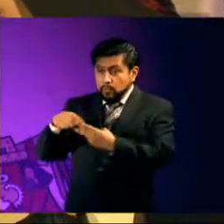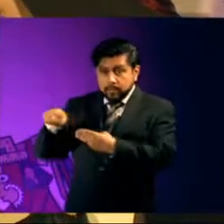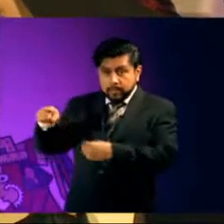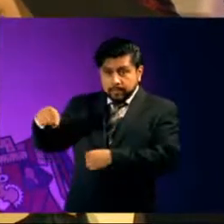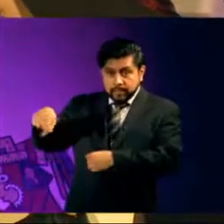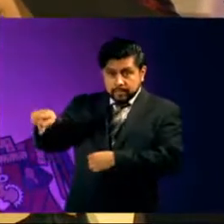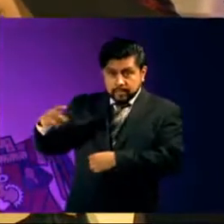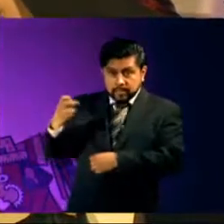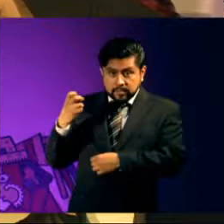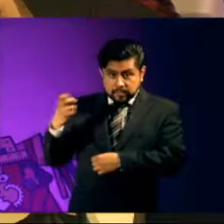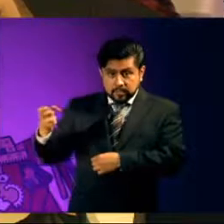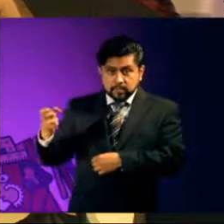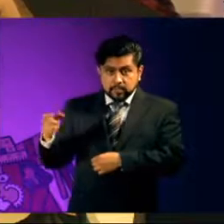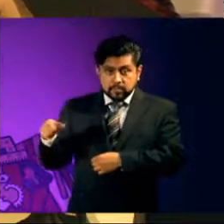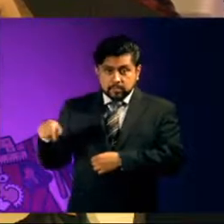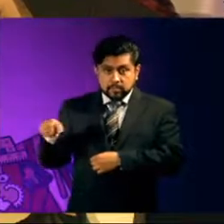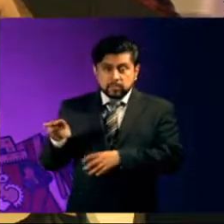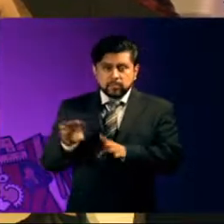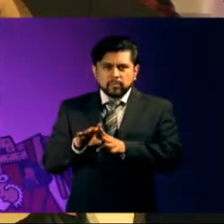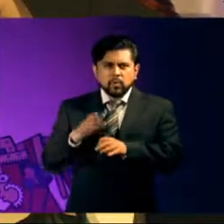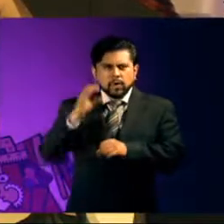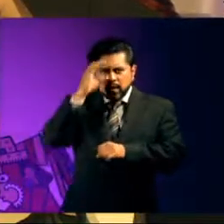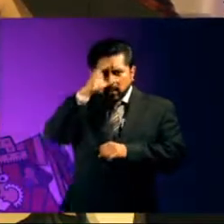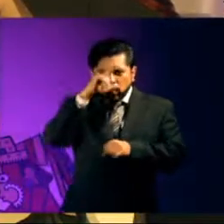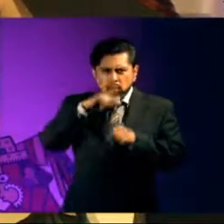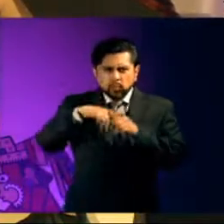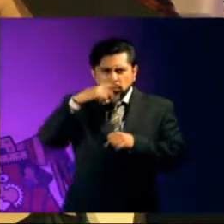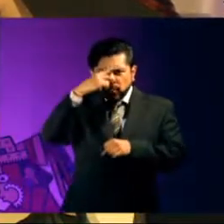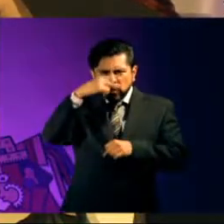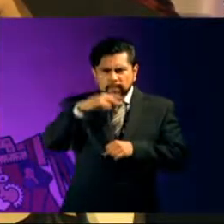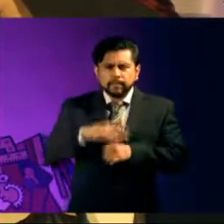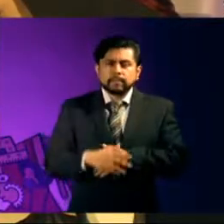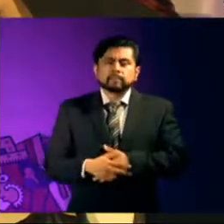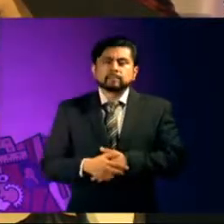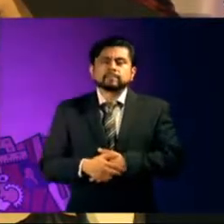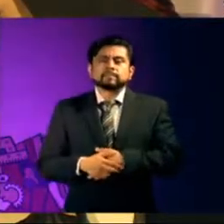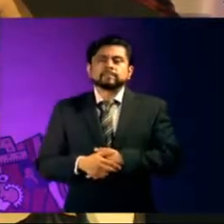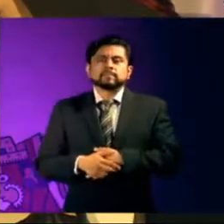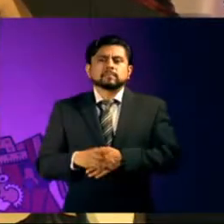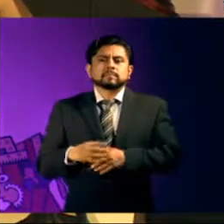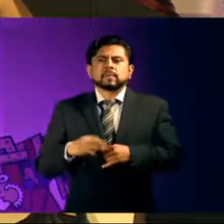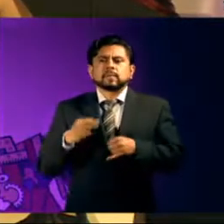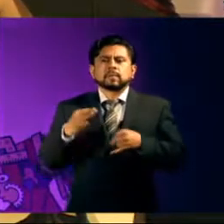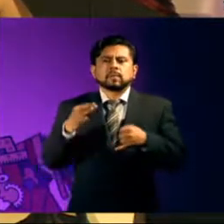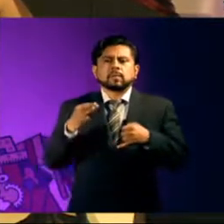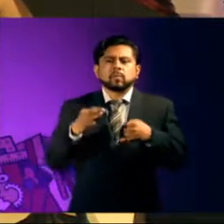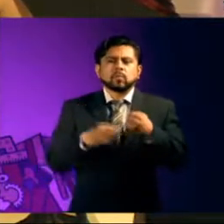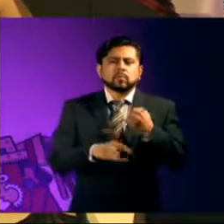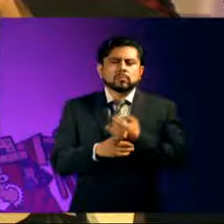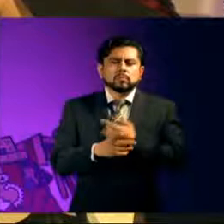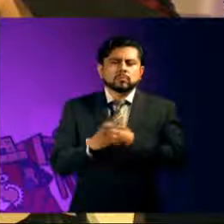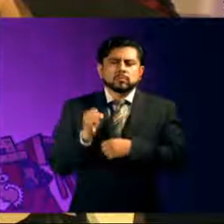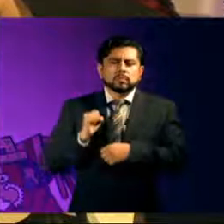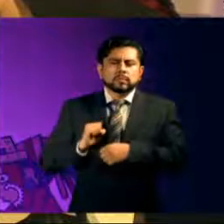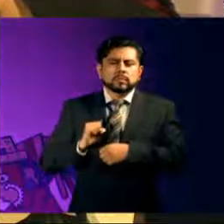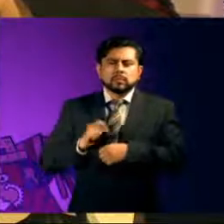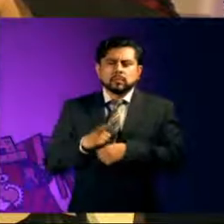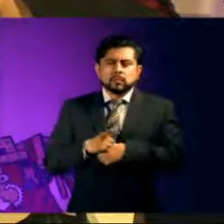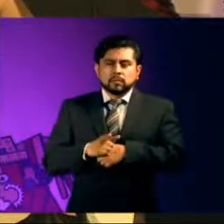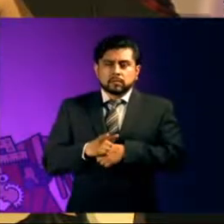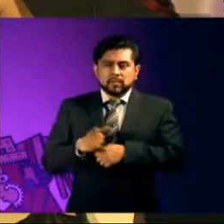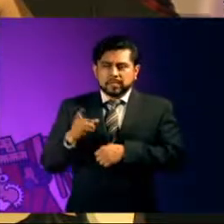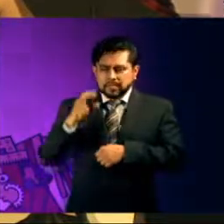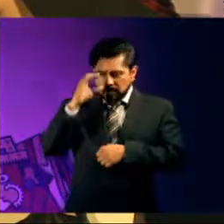la cultura mexicana por lo menos de el último medio siglo fue una cultura que